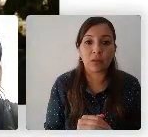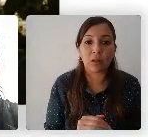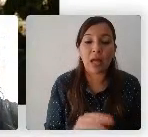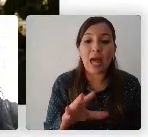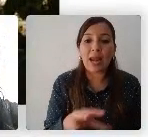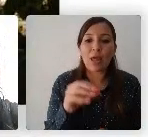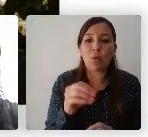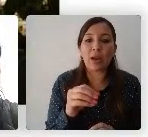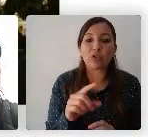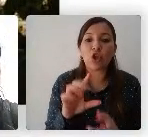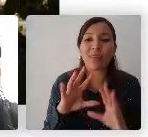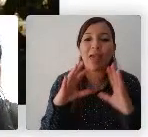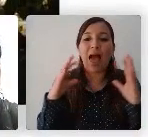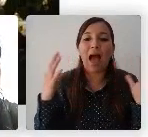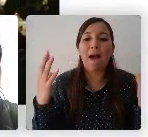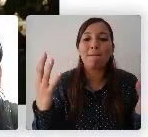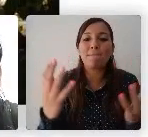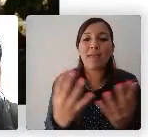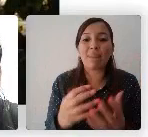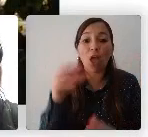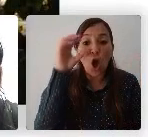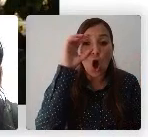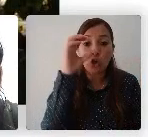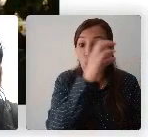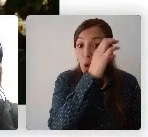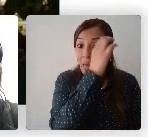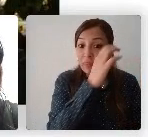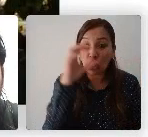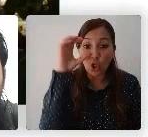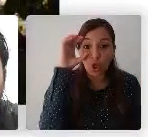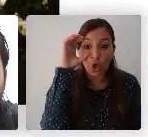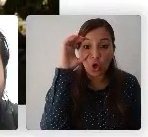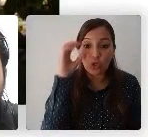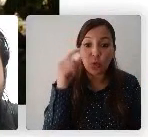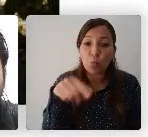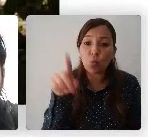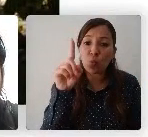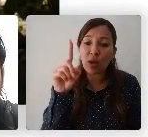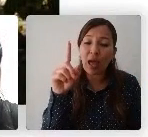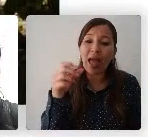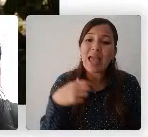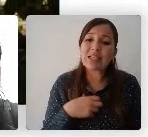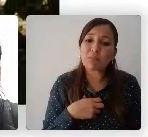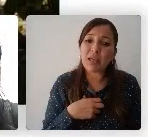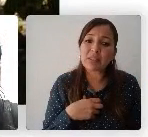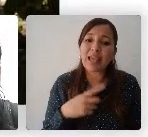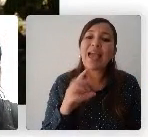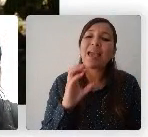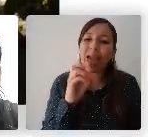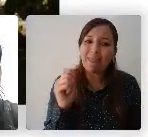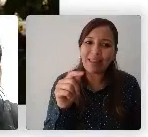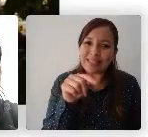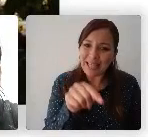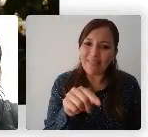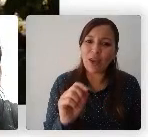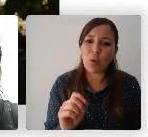recuperación del ecosistema para los osos de anteojos, que es una de las especies muy, muy, muy características de este lugar